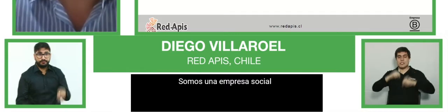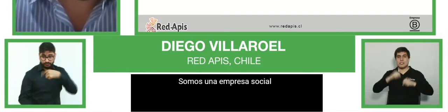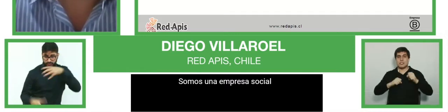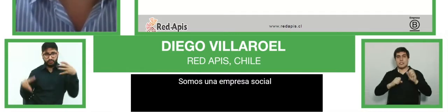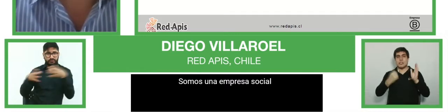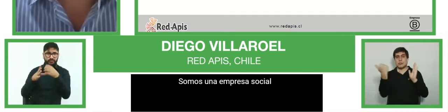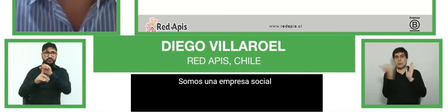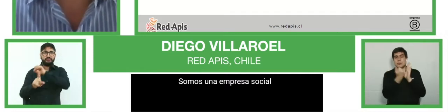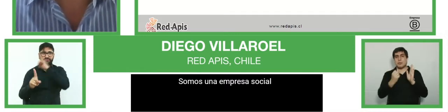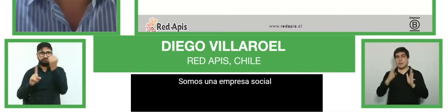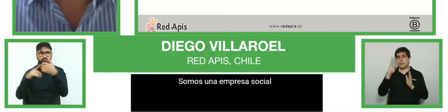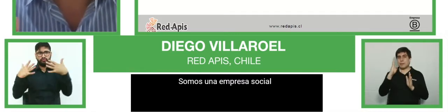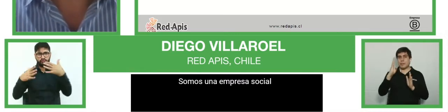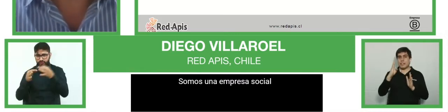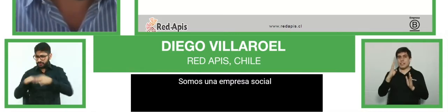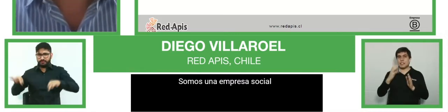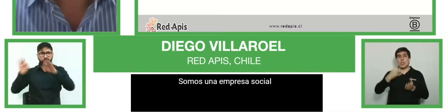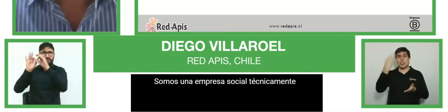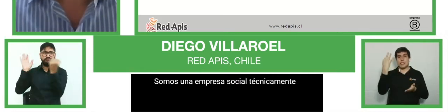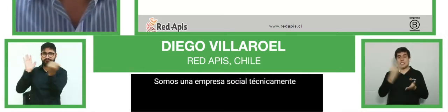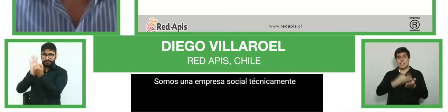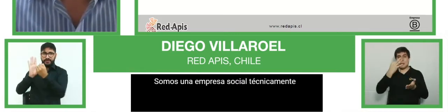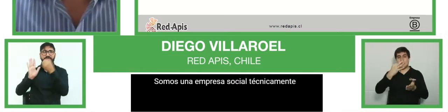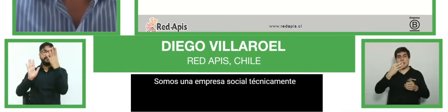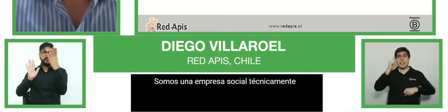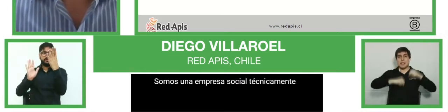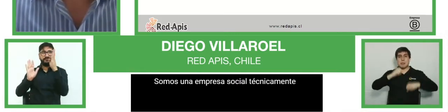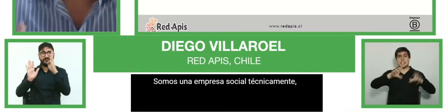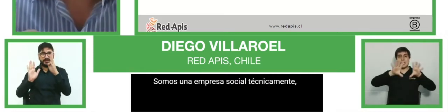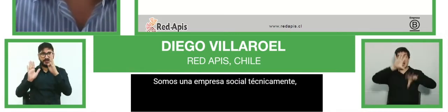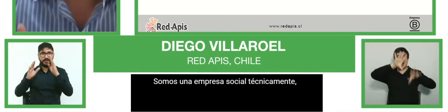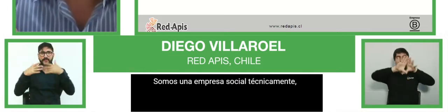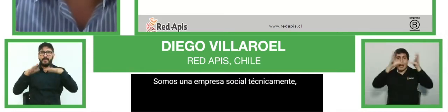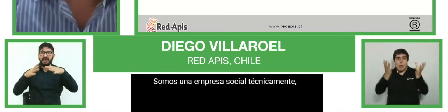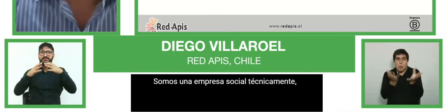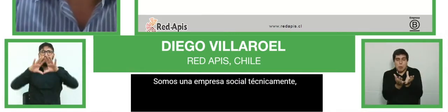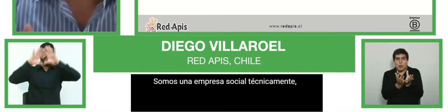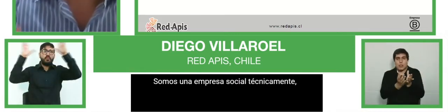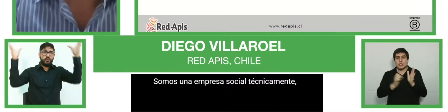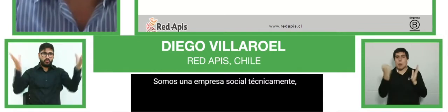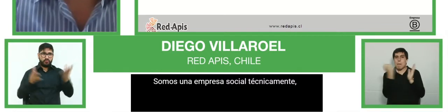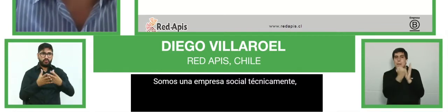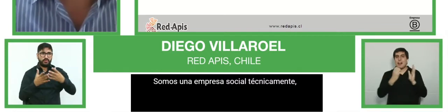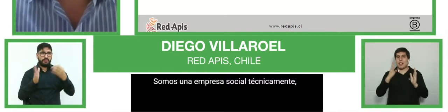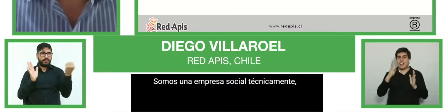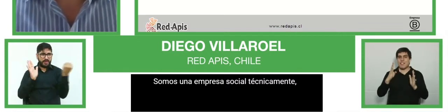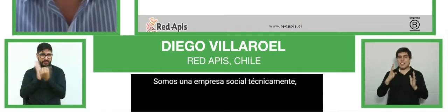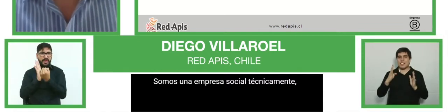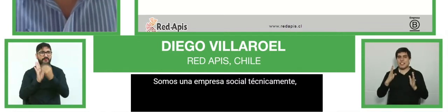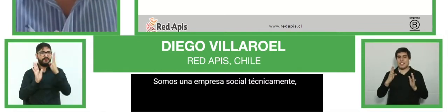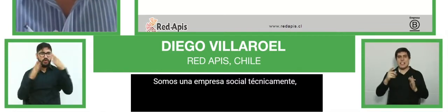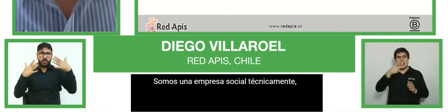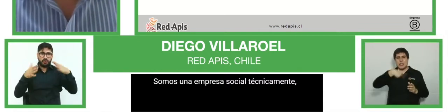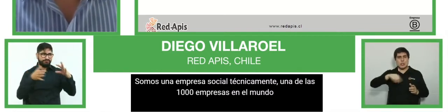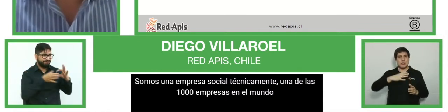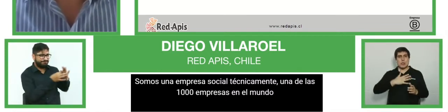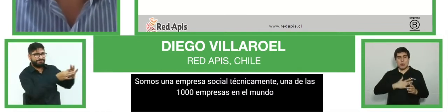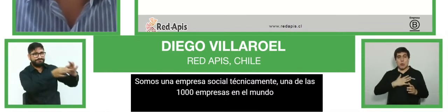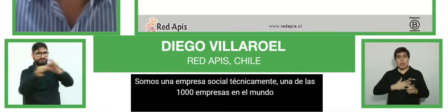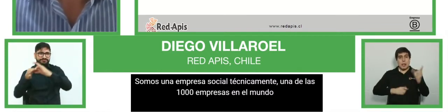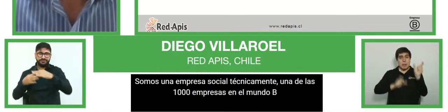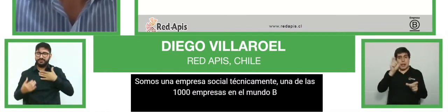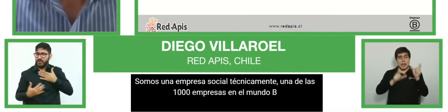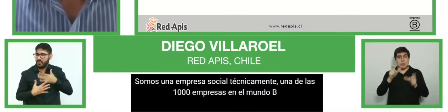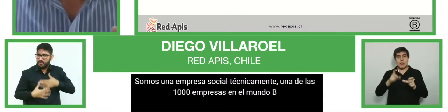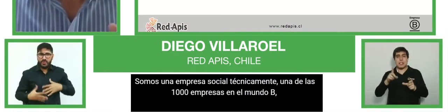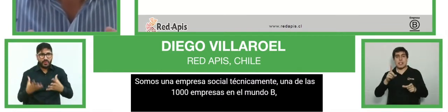las 3.000 empresas en el mundo que son empresas B, y nuestro espíritu es facilitar la inclusión de personas con